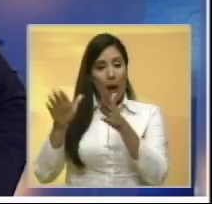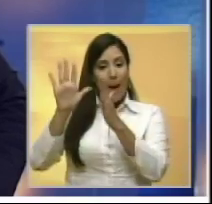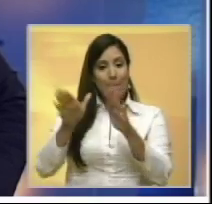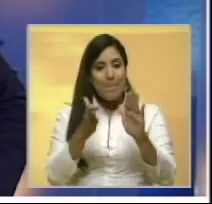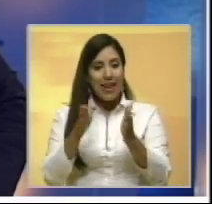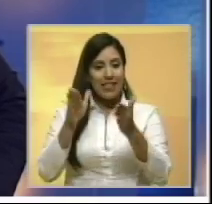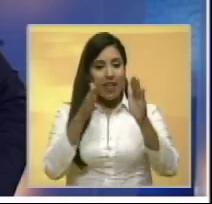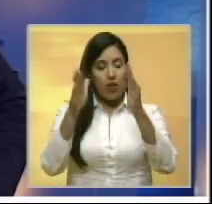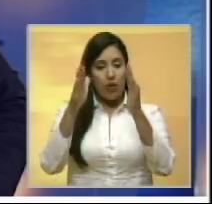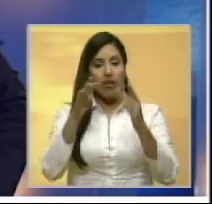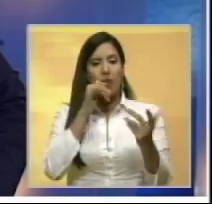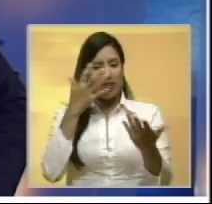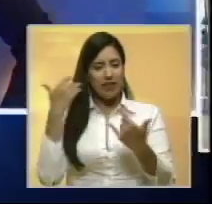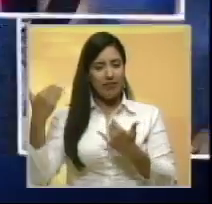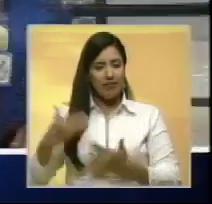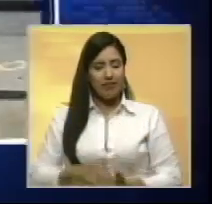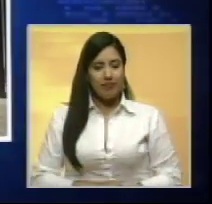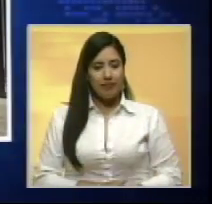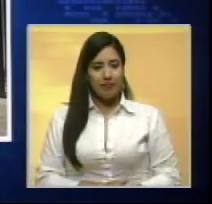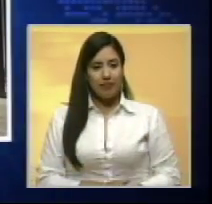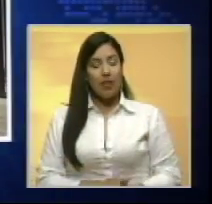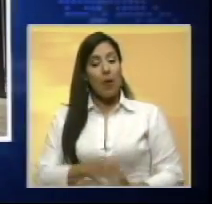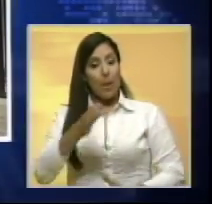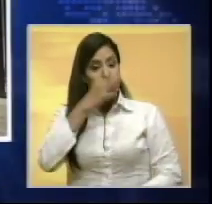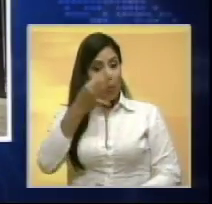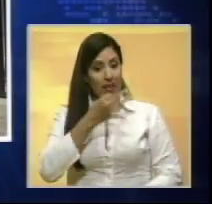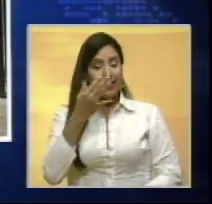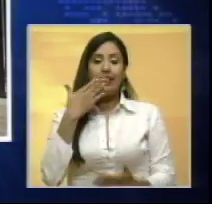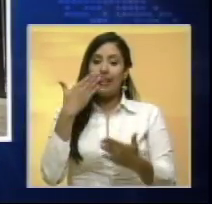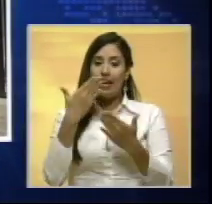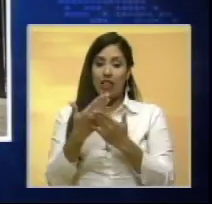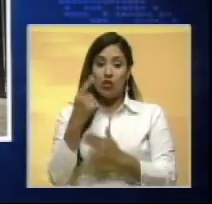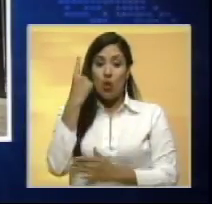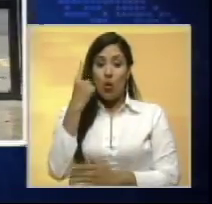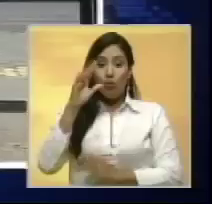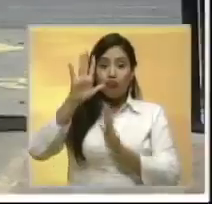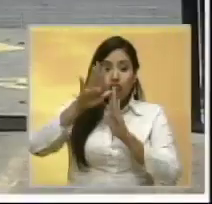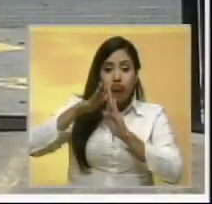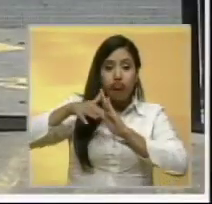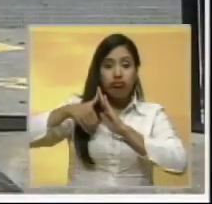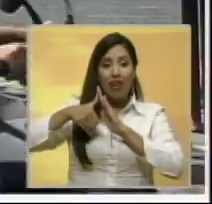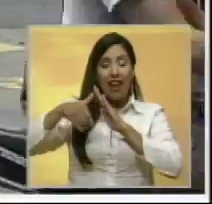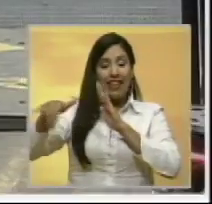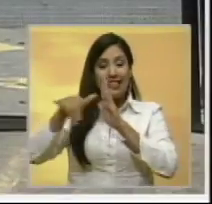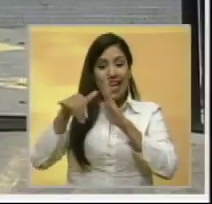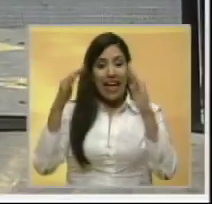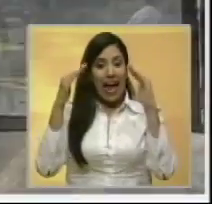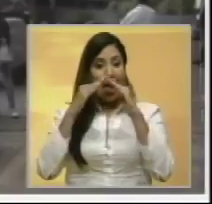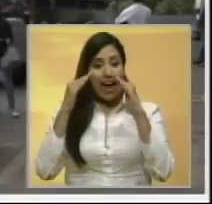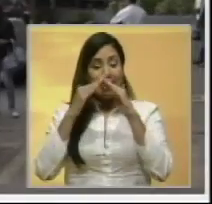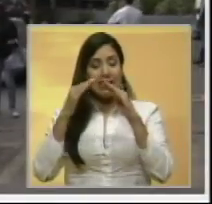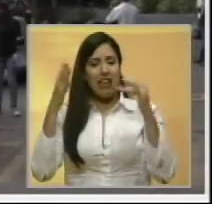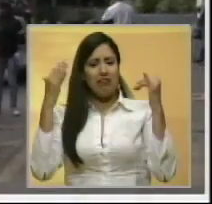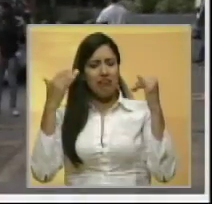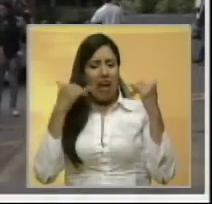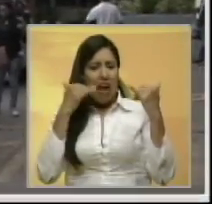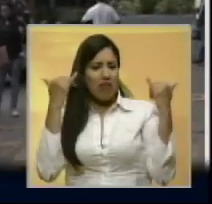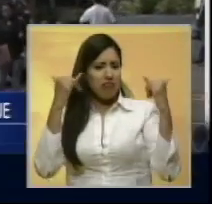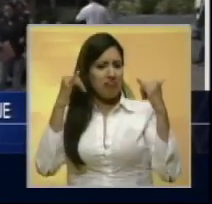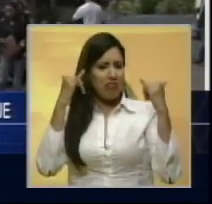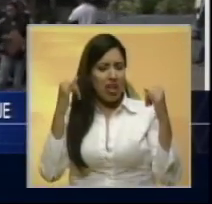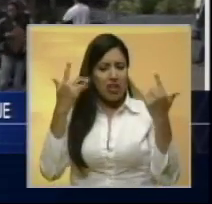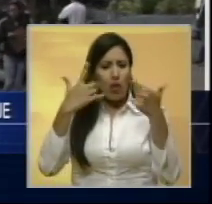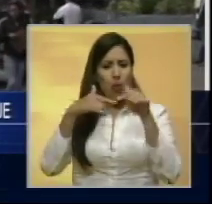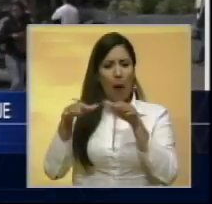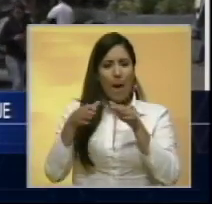Mecedores. Adelante, Lirio, buenas tardes. Buenas tardes, gracias. Un robo en los alrededores de una casa donde se celebraba una fiesta en el